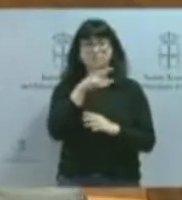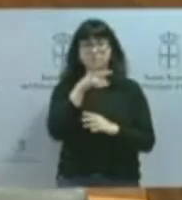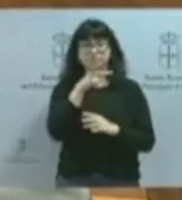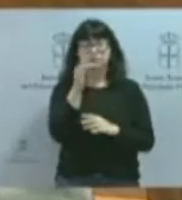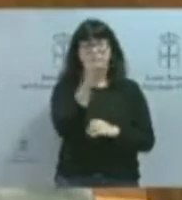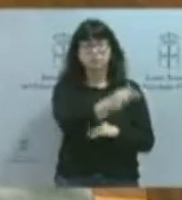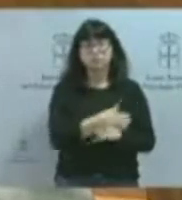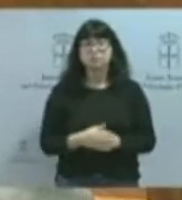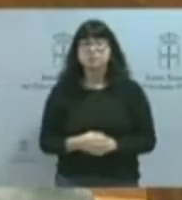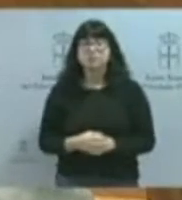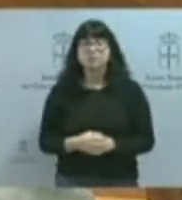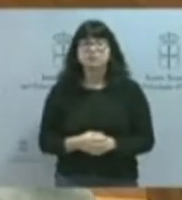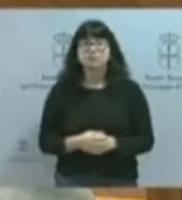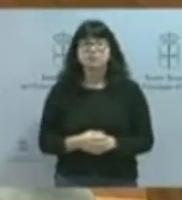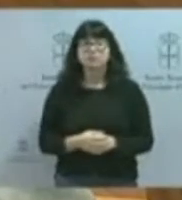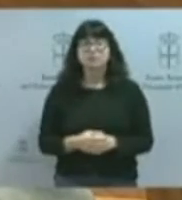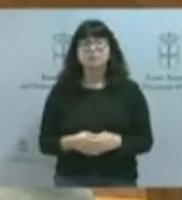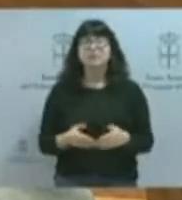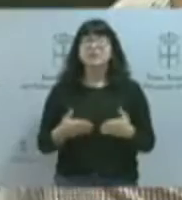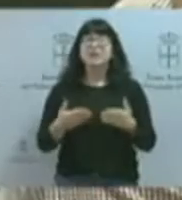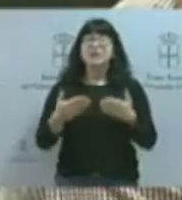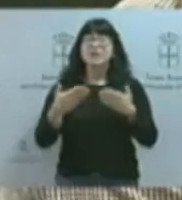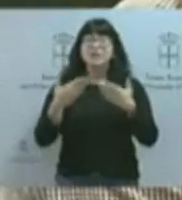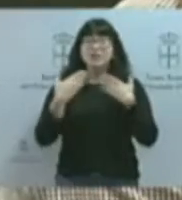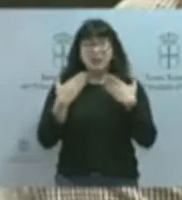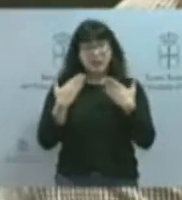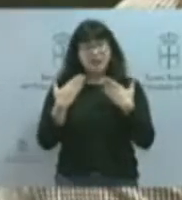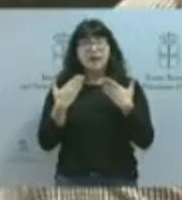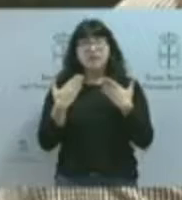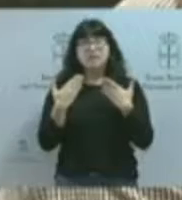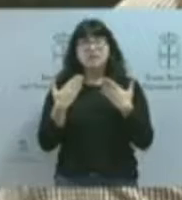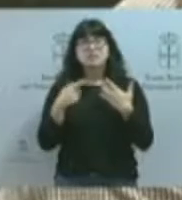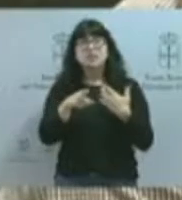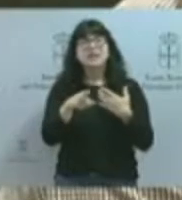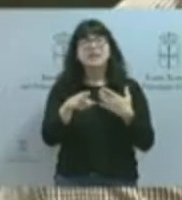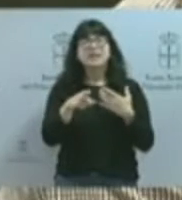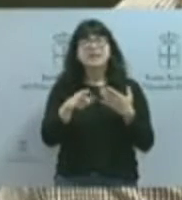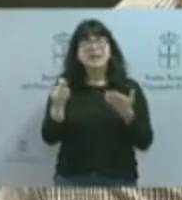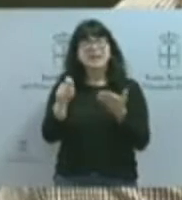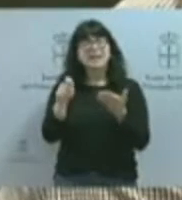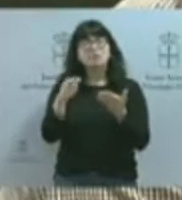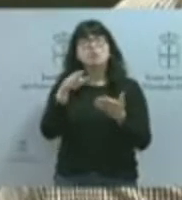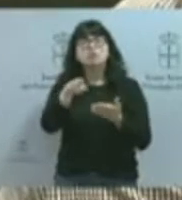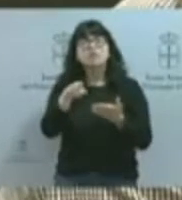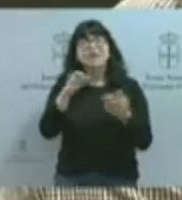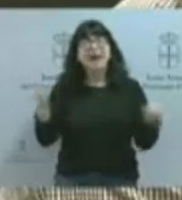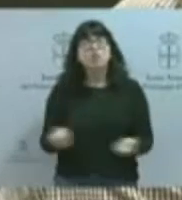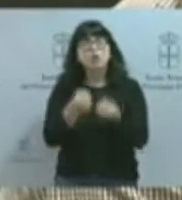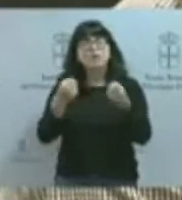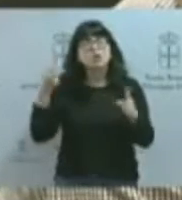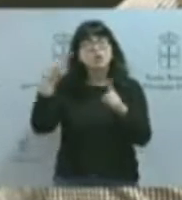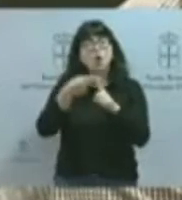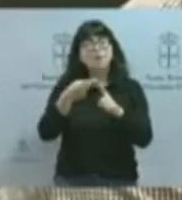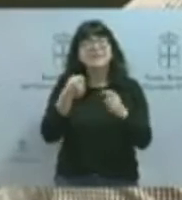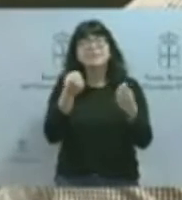Gracias. ¿Qué calendario de actuaciones prevé su Gobierno para combatir la pérdida de cerca de 10.000 empleos del sector industrial durante la última década